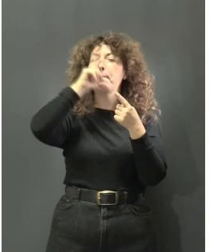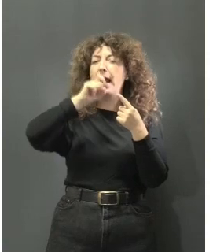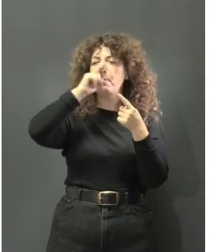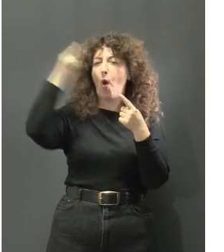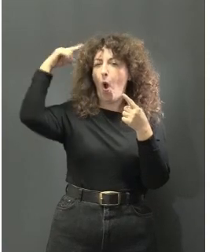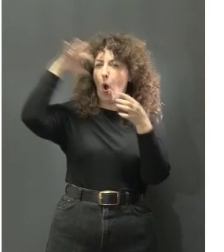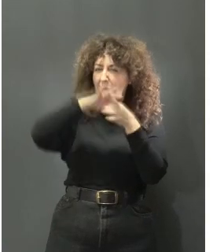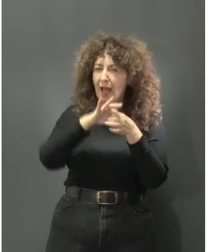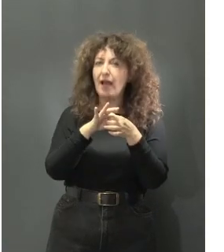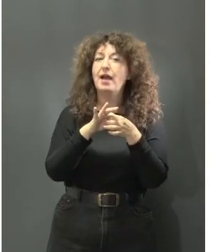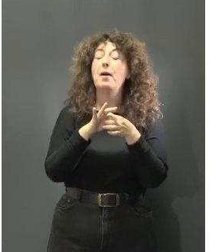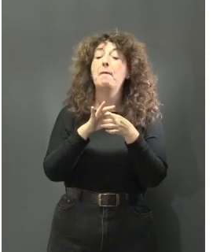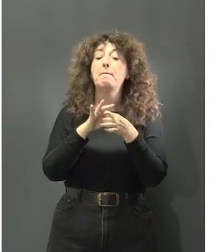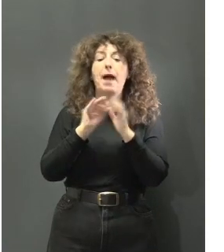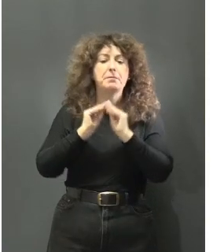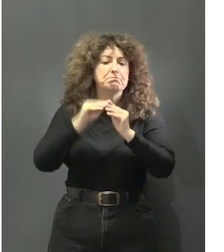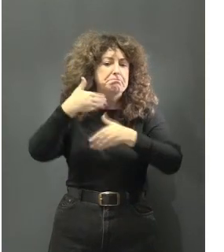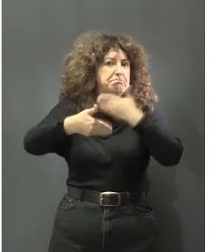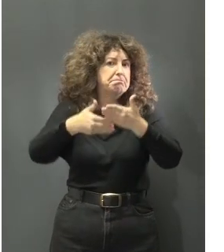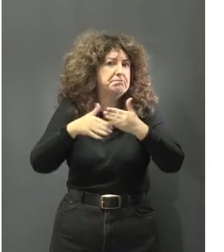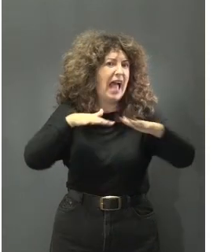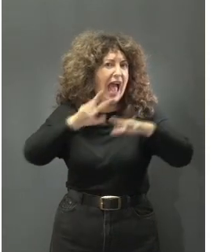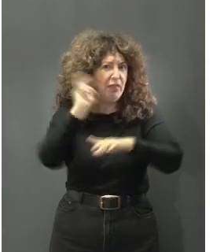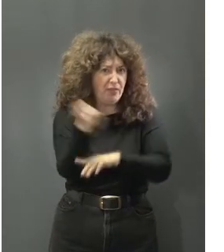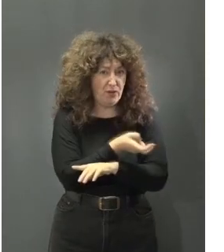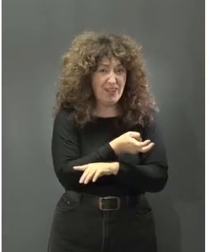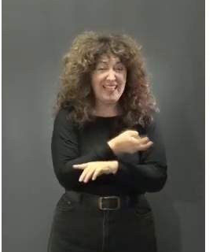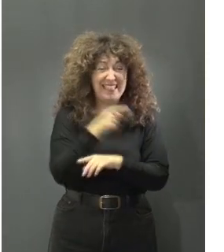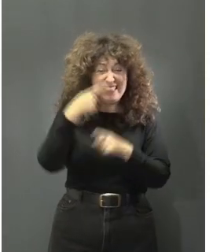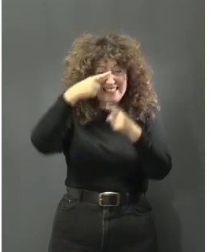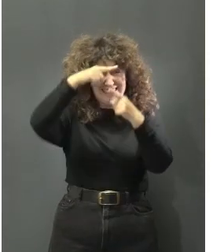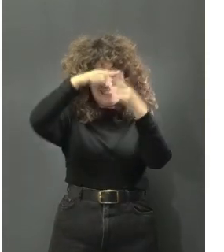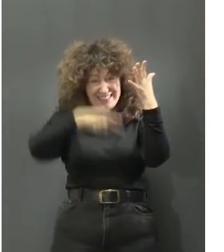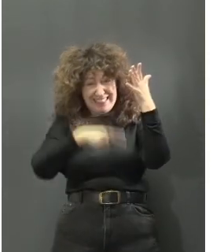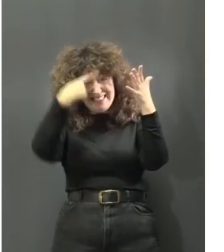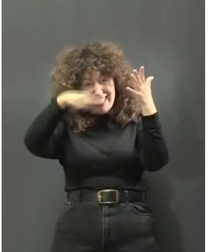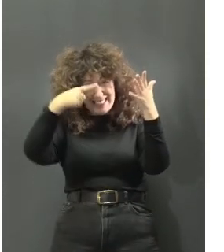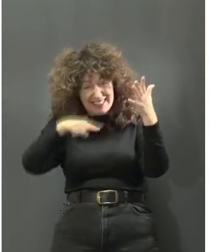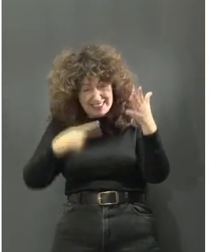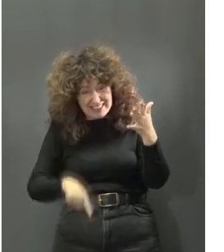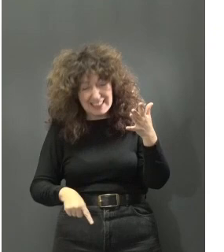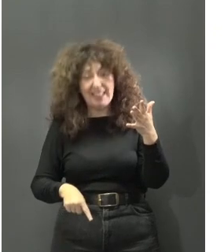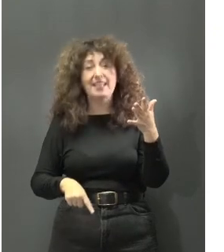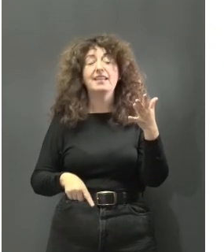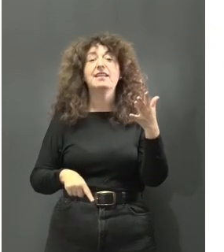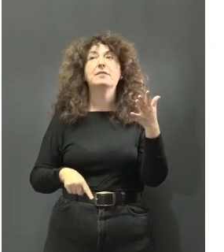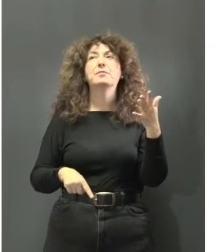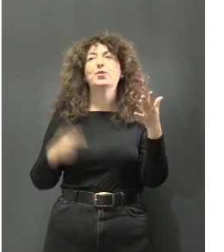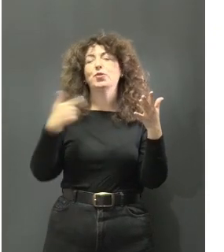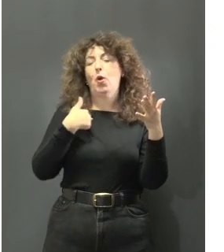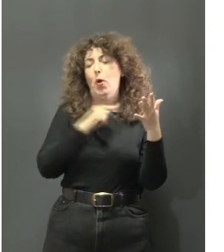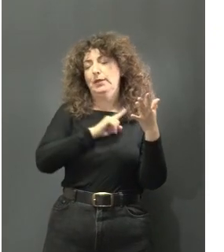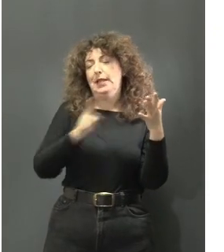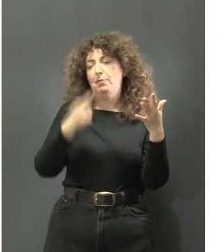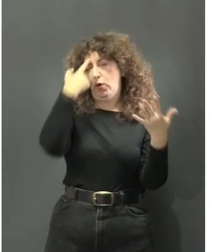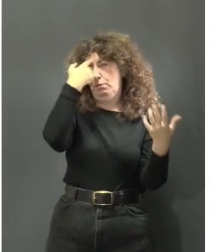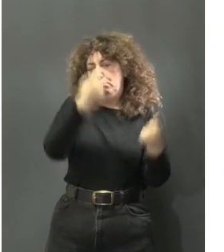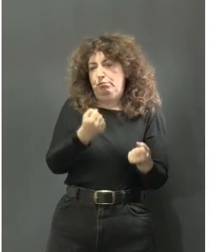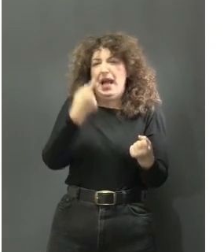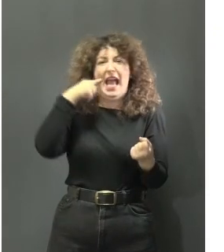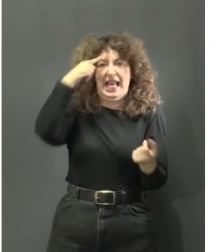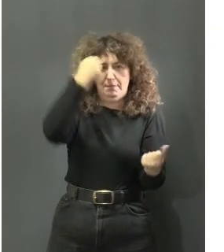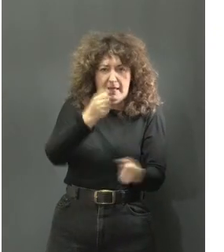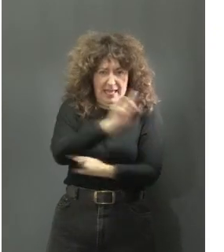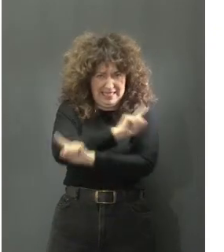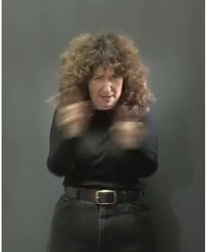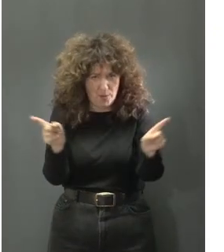memoria para poder realizar una acción. Pues el saber todas esas cosas, que yo tampoco soy súper especialista,